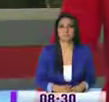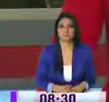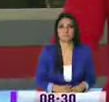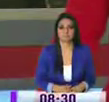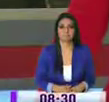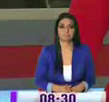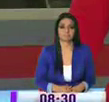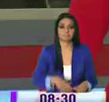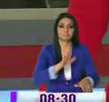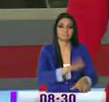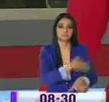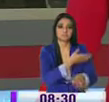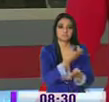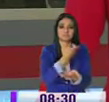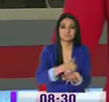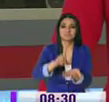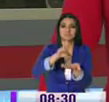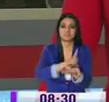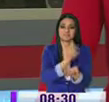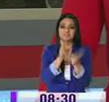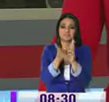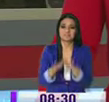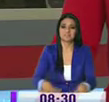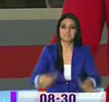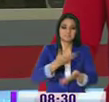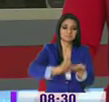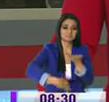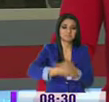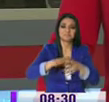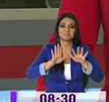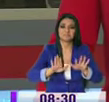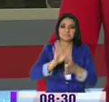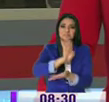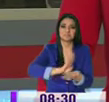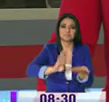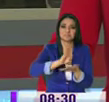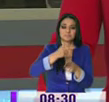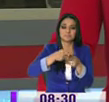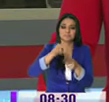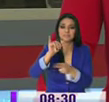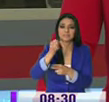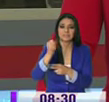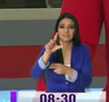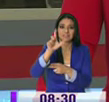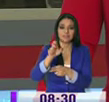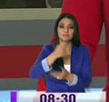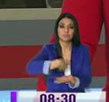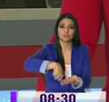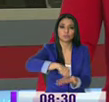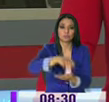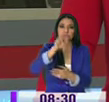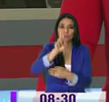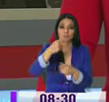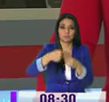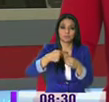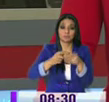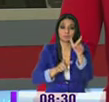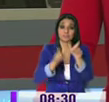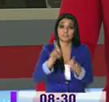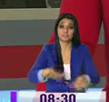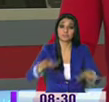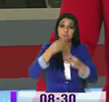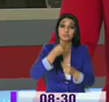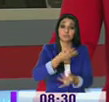música danza y sentido de vecindad es lo que distingue al barrio la isla en el sector de solanda al sur de quito sus moradores nos